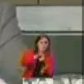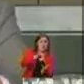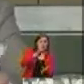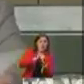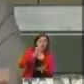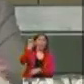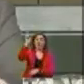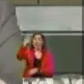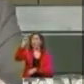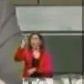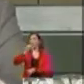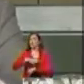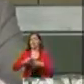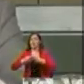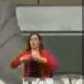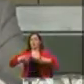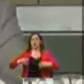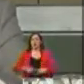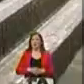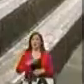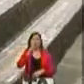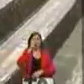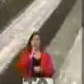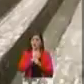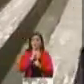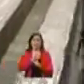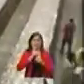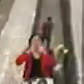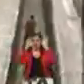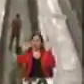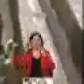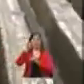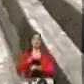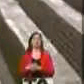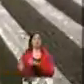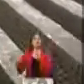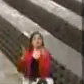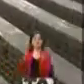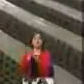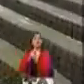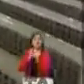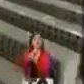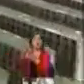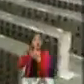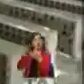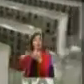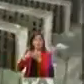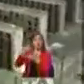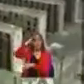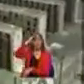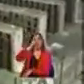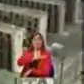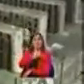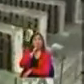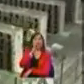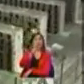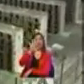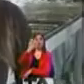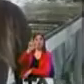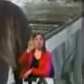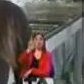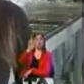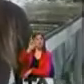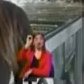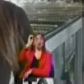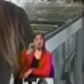directo con estos materiales de manera individual. Desde el Instituto Geográfico Militar ha llegado ya el 53% del material